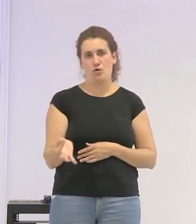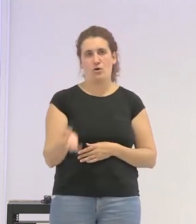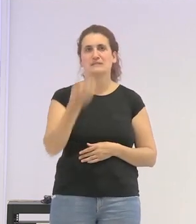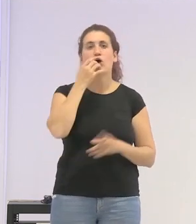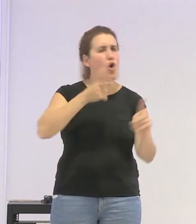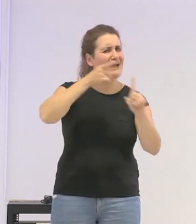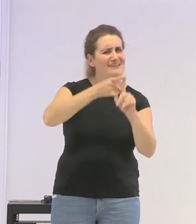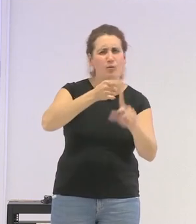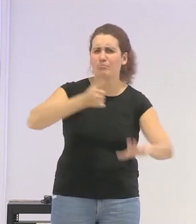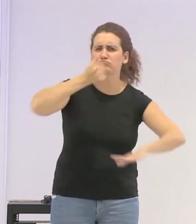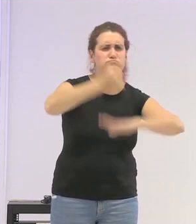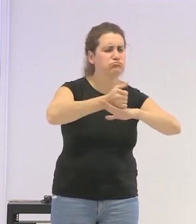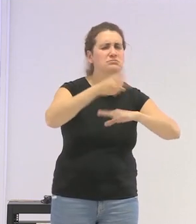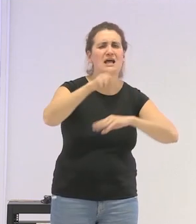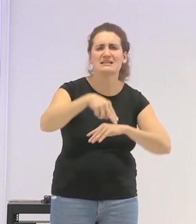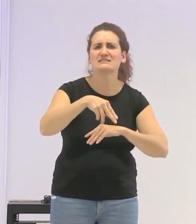principal sea,